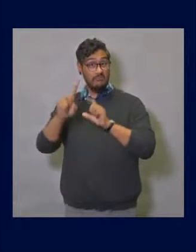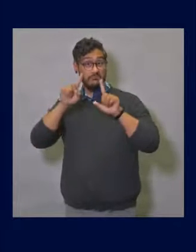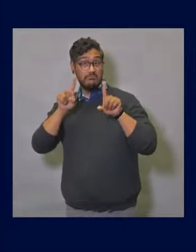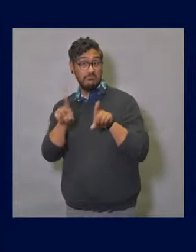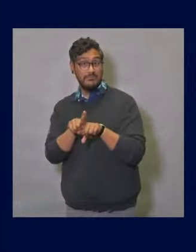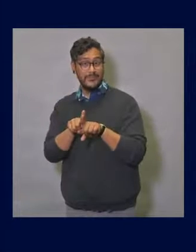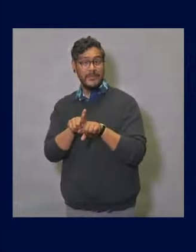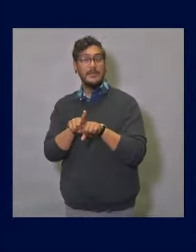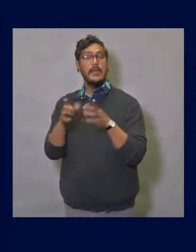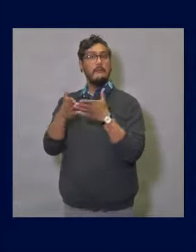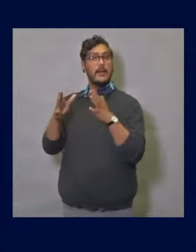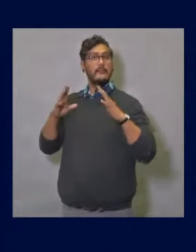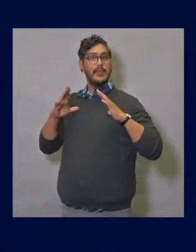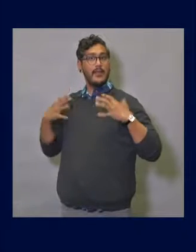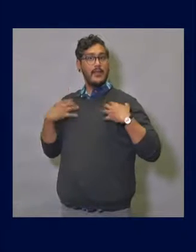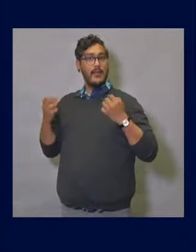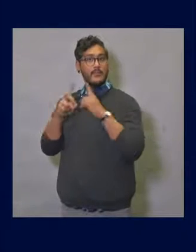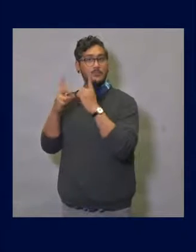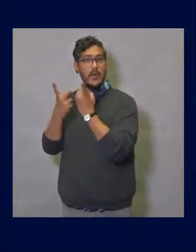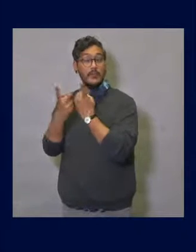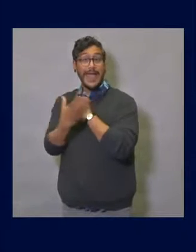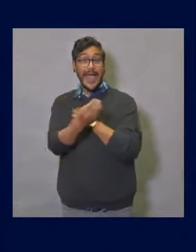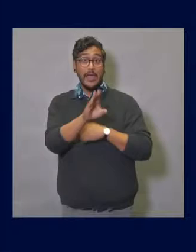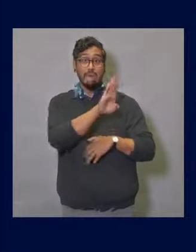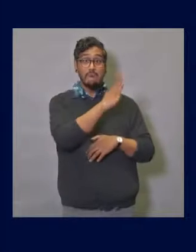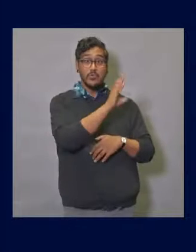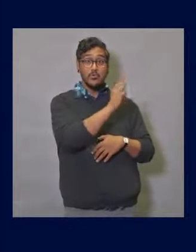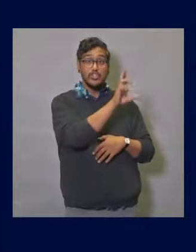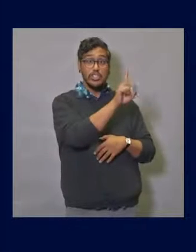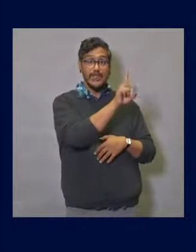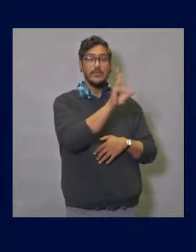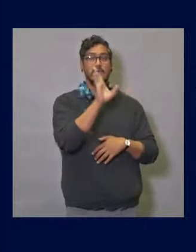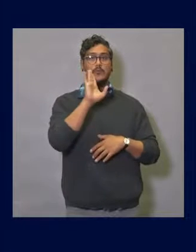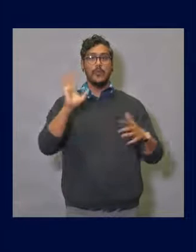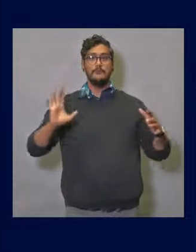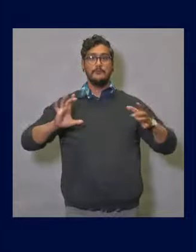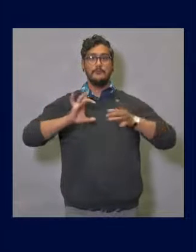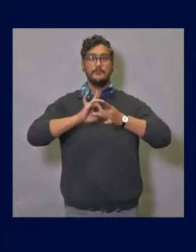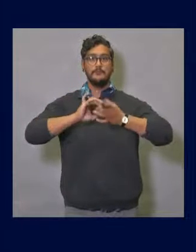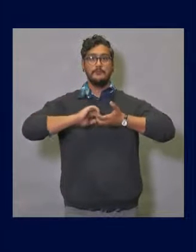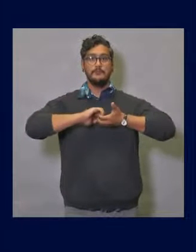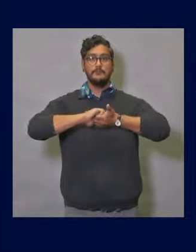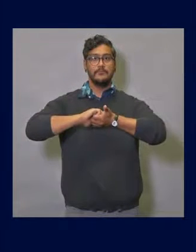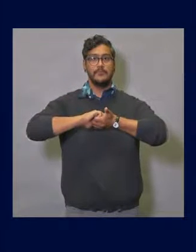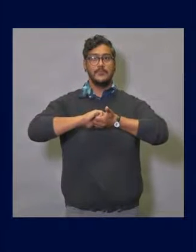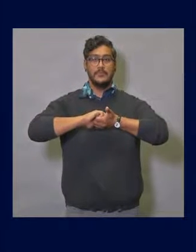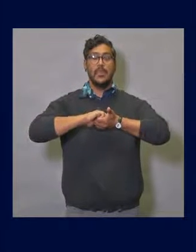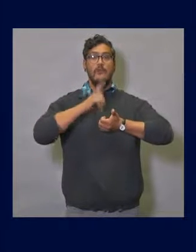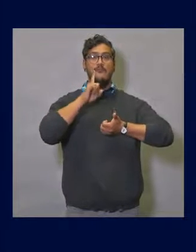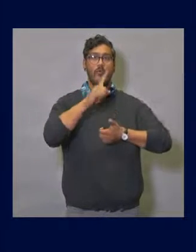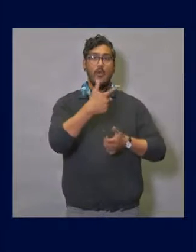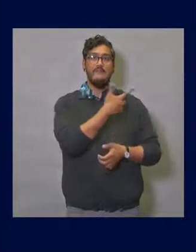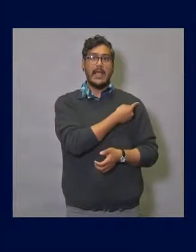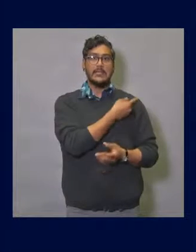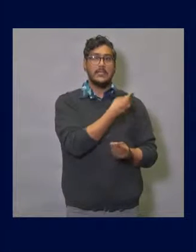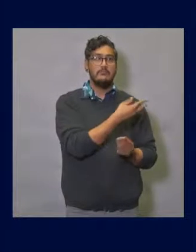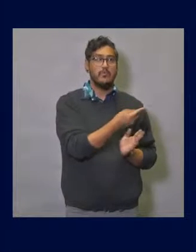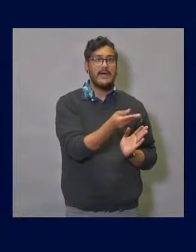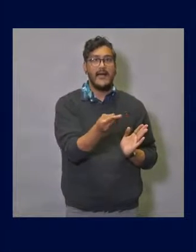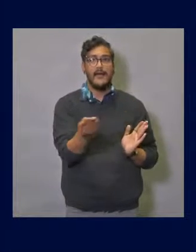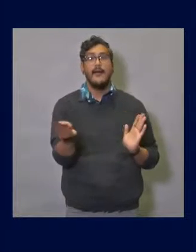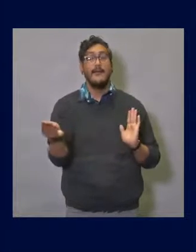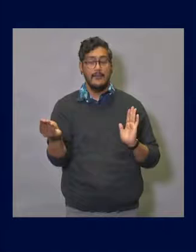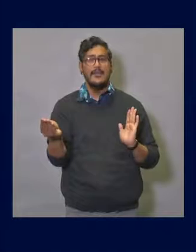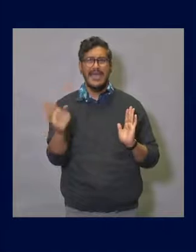Salud Pública del Condado y Blue Shield apoyarán juntos los objetivos de vacunación y harán recomendaciones al Estado